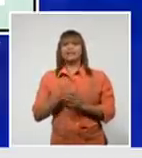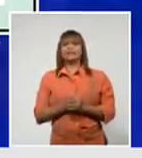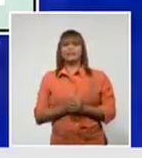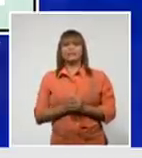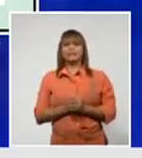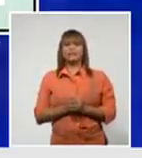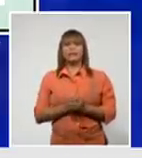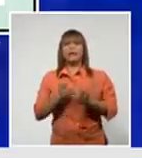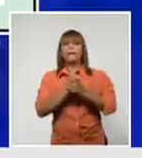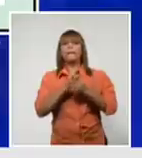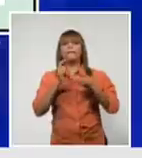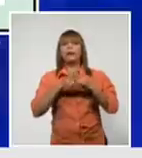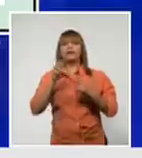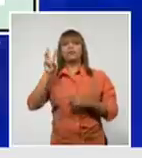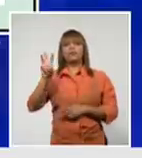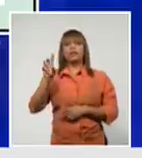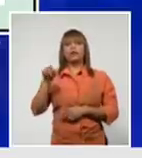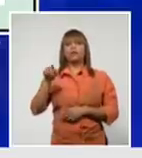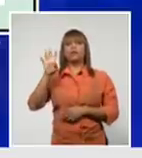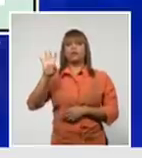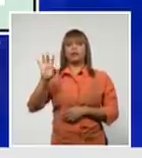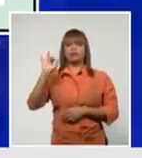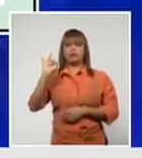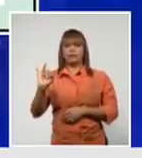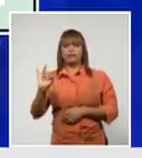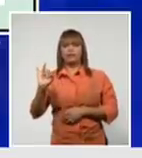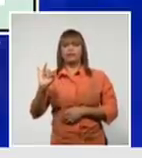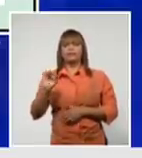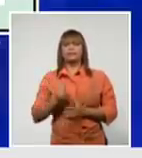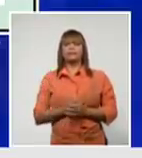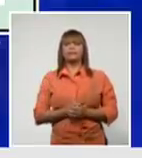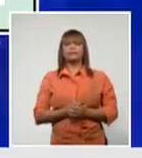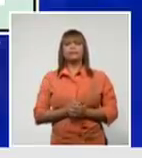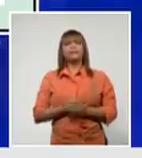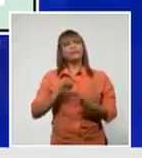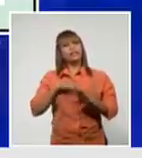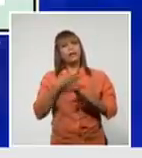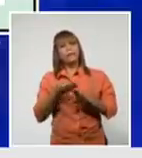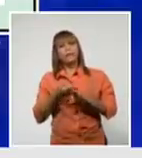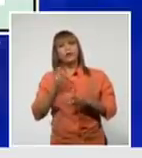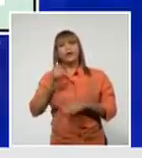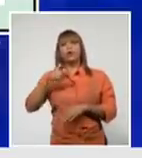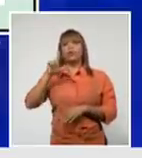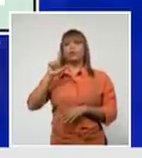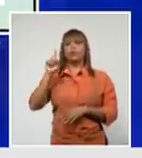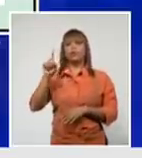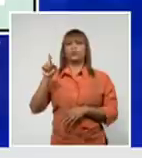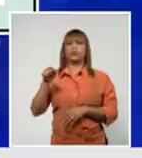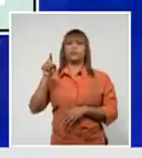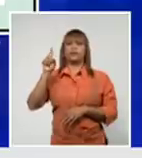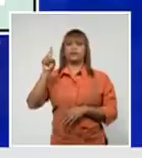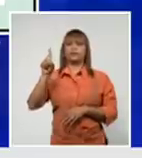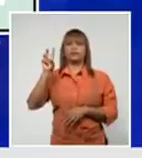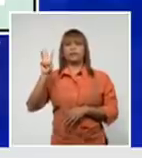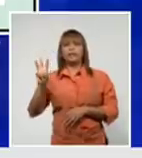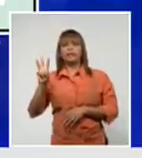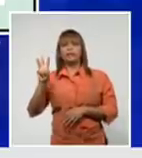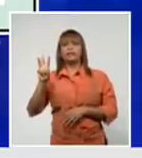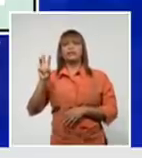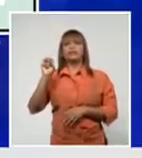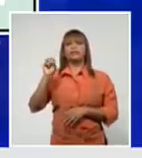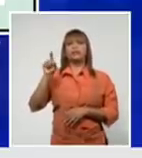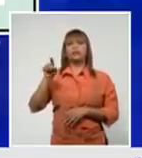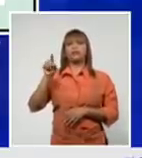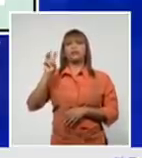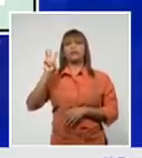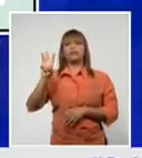mayo 3,47, y ya después junio 1,13, 0,35,